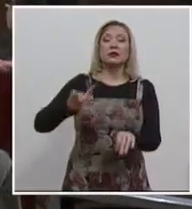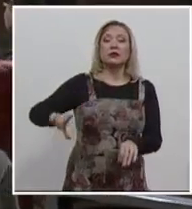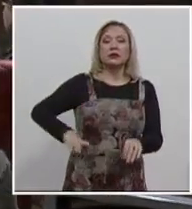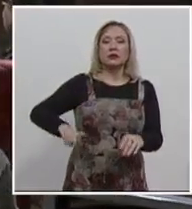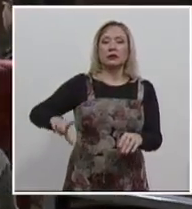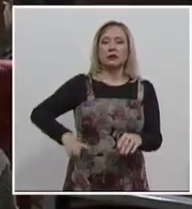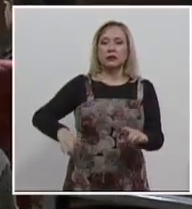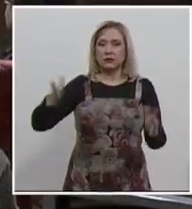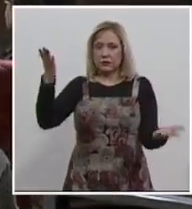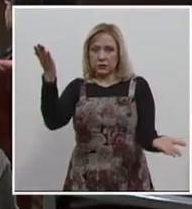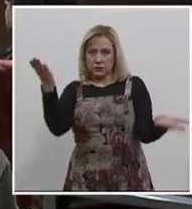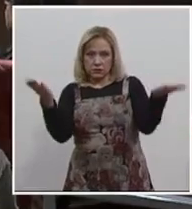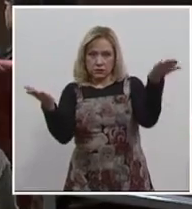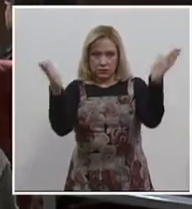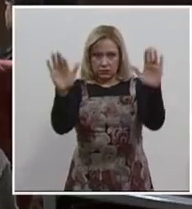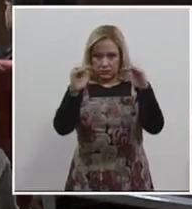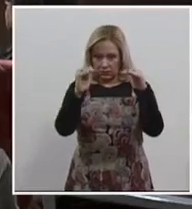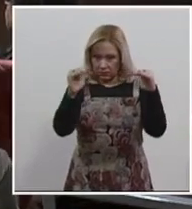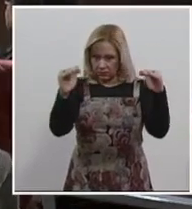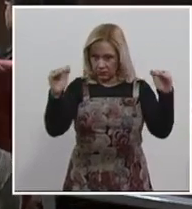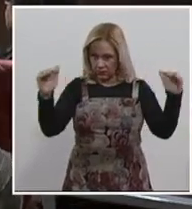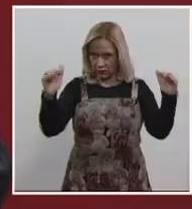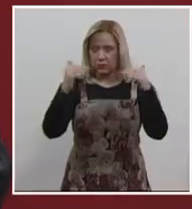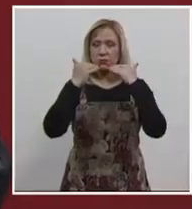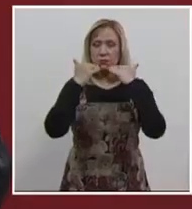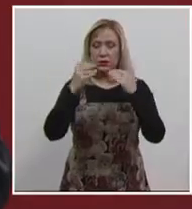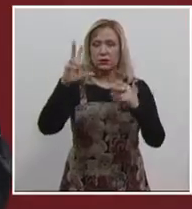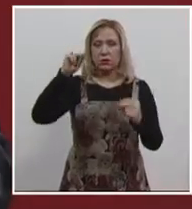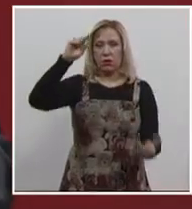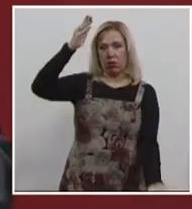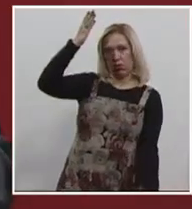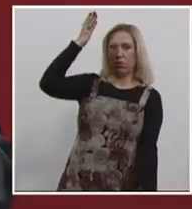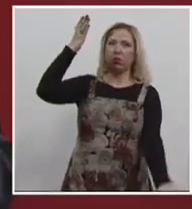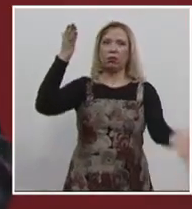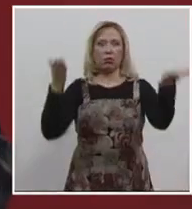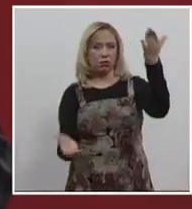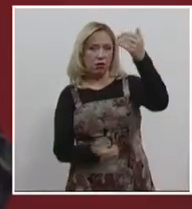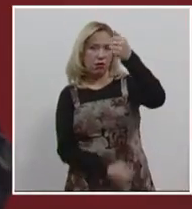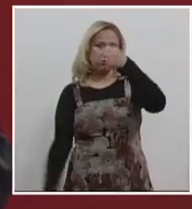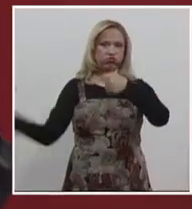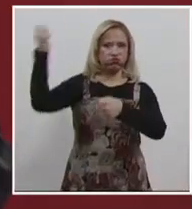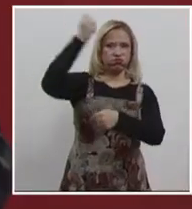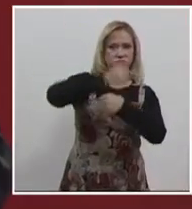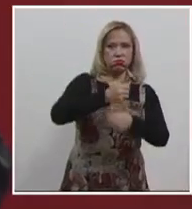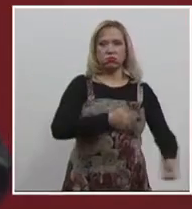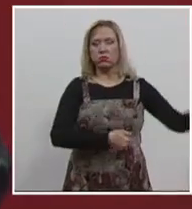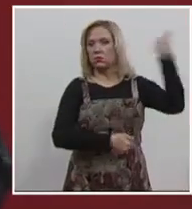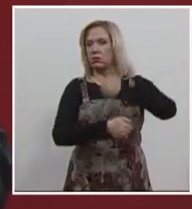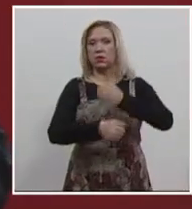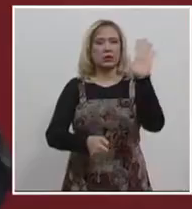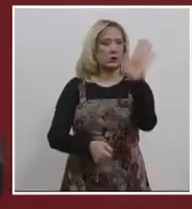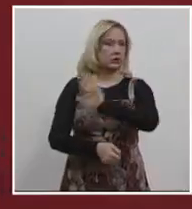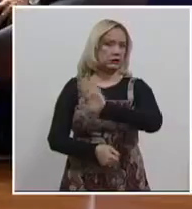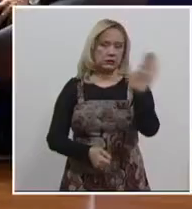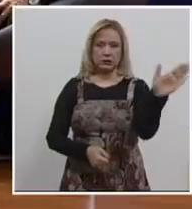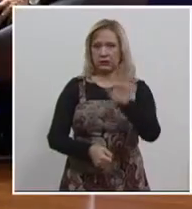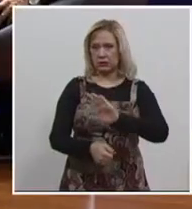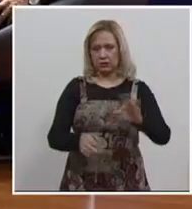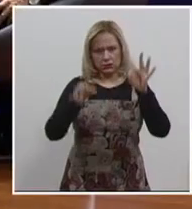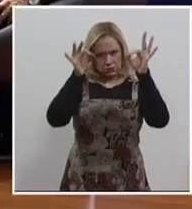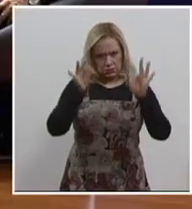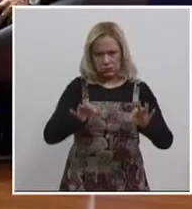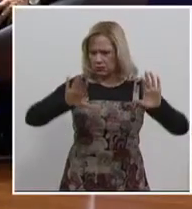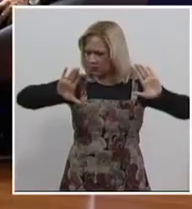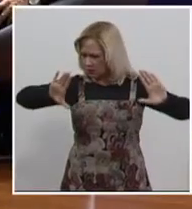El ministro de la Suprema Corte, Javier Lainez Potisek, aseguró que el Poder Judicial nunca debe renunciar a su función de contrapeso para